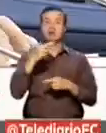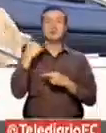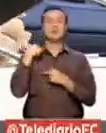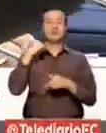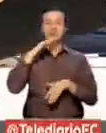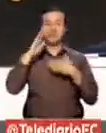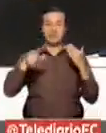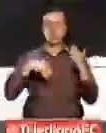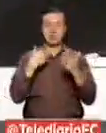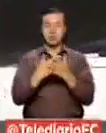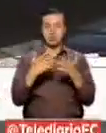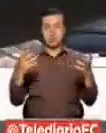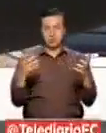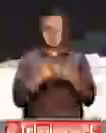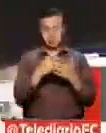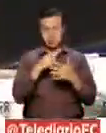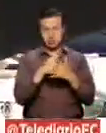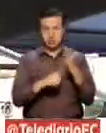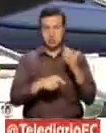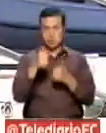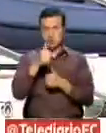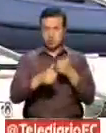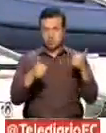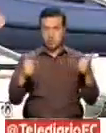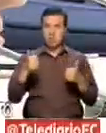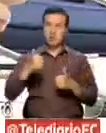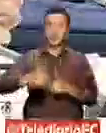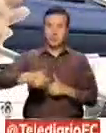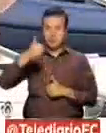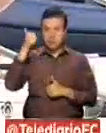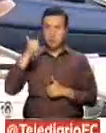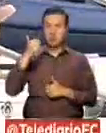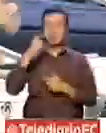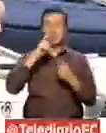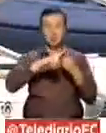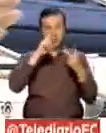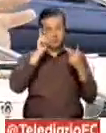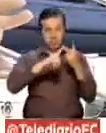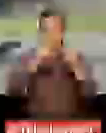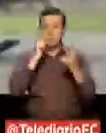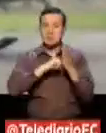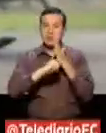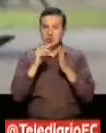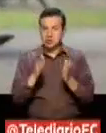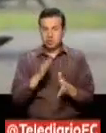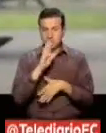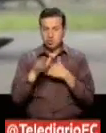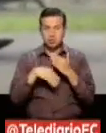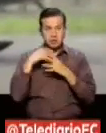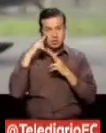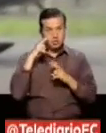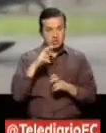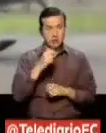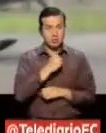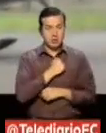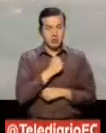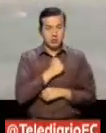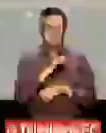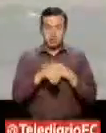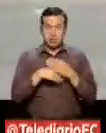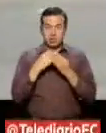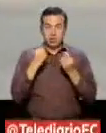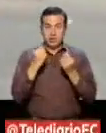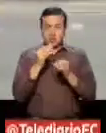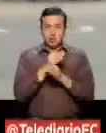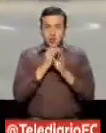De toda esa cadena de mando, del comandante, del otro comandante, del ministro. Que se investigue el patrimonio y movimientos financieros de